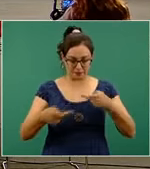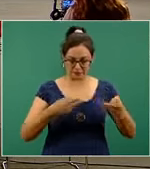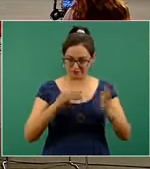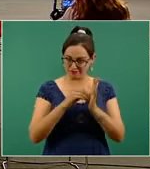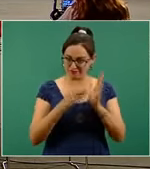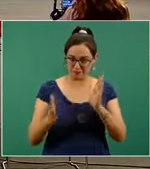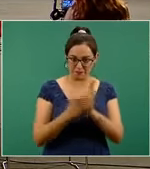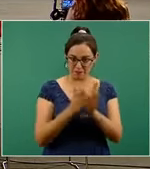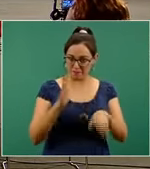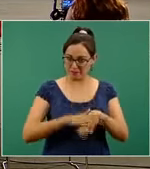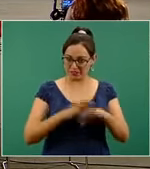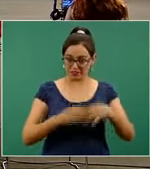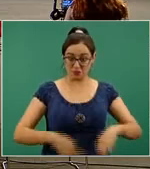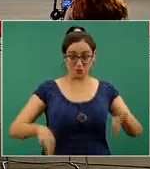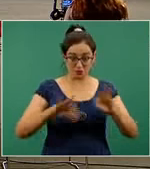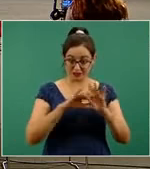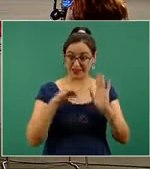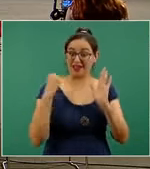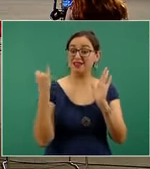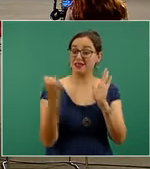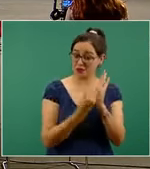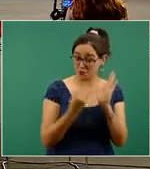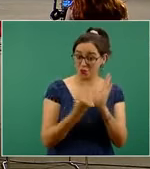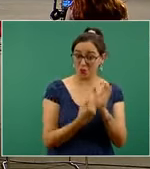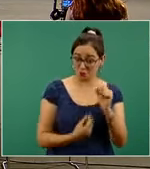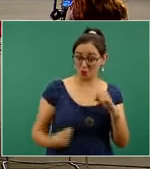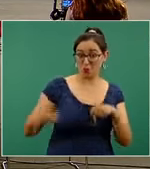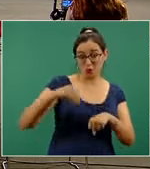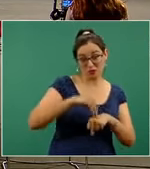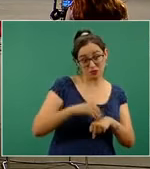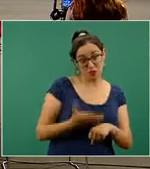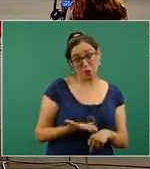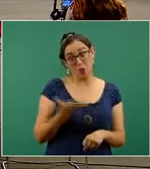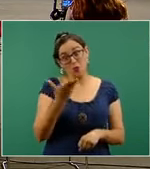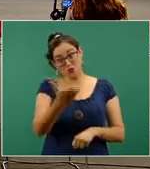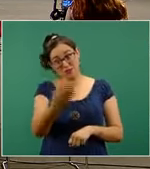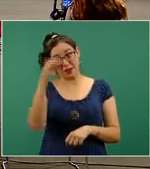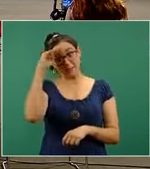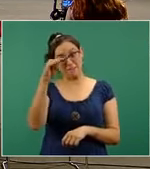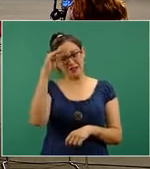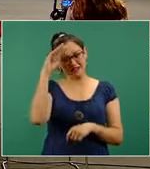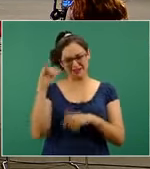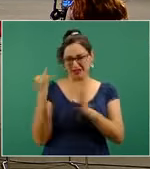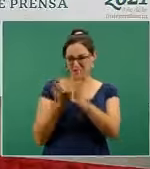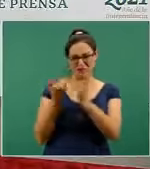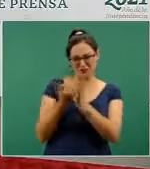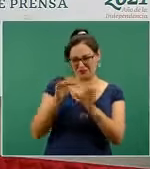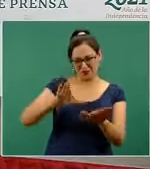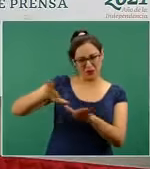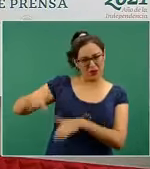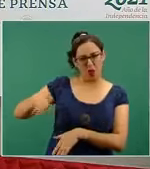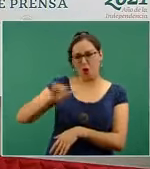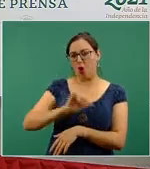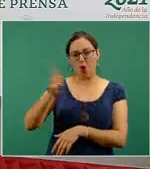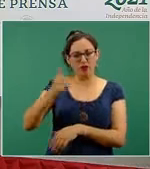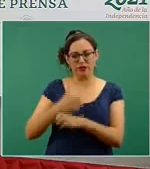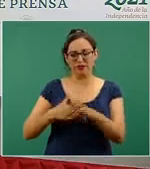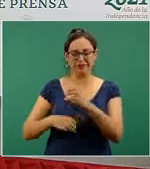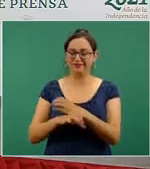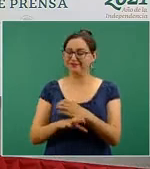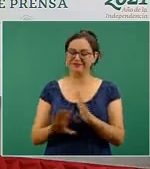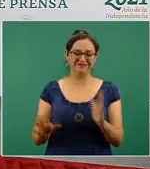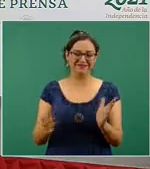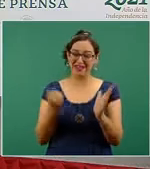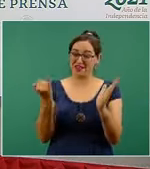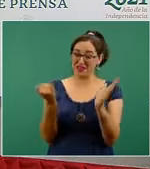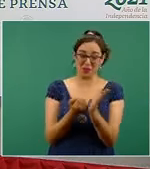que más allá de impuestos, la realidad es que impuestos, pues es una política donde se puede hacer todavía mucho más. Tenemos uno de los